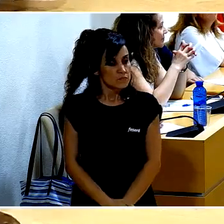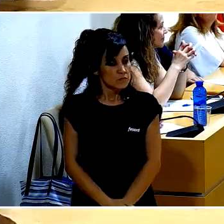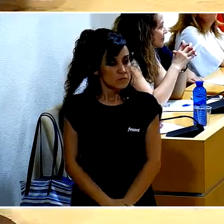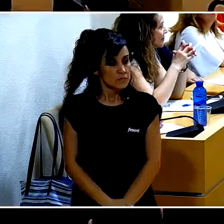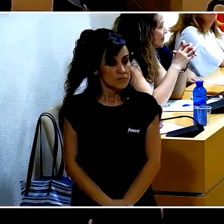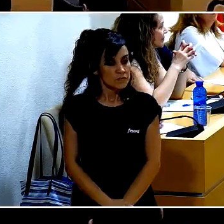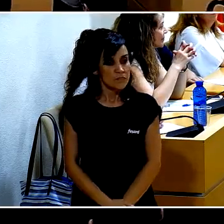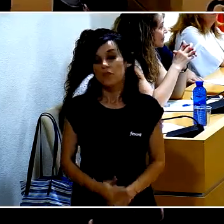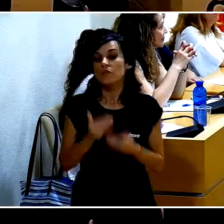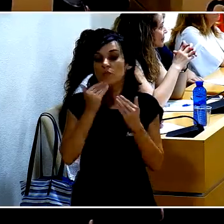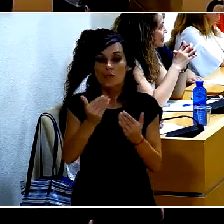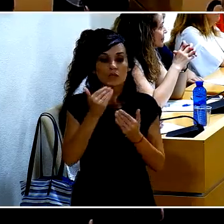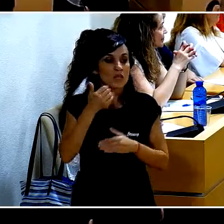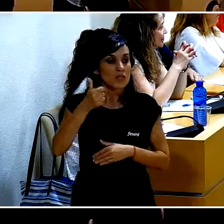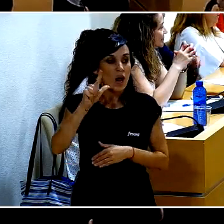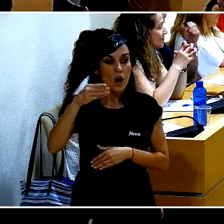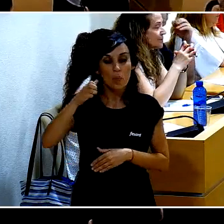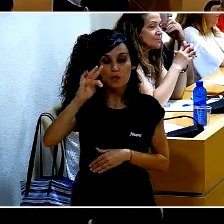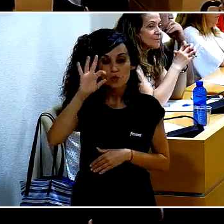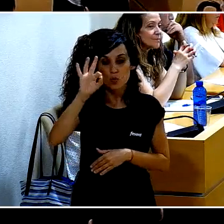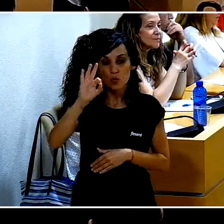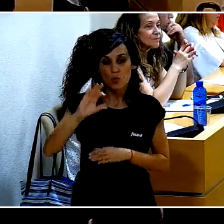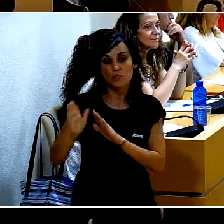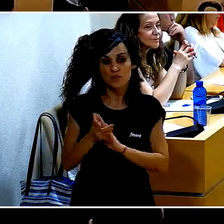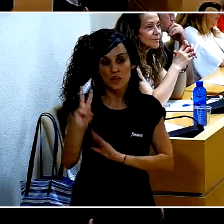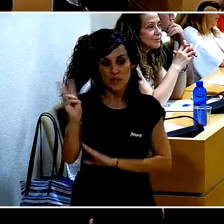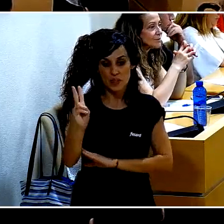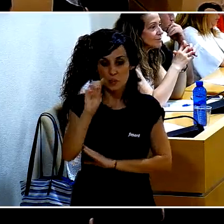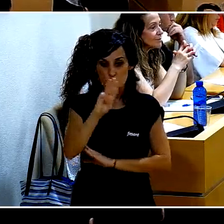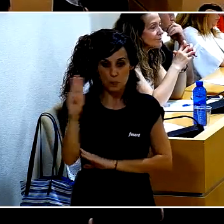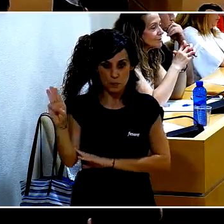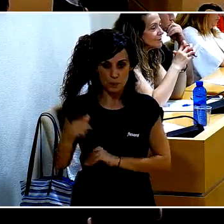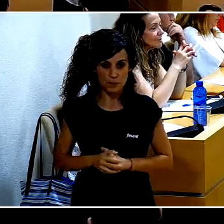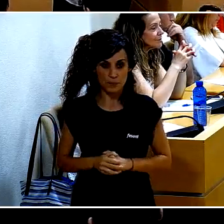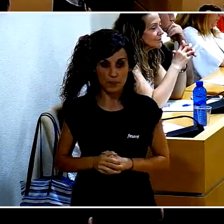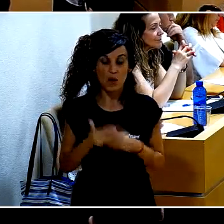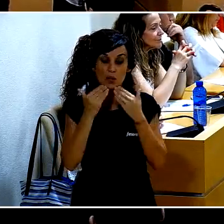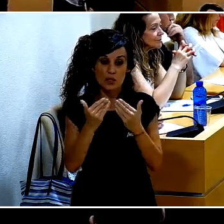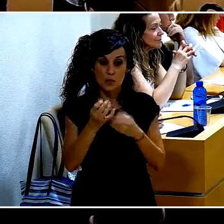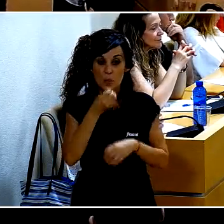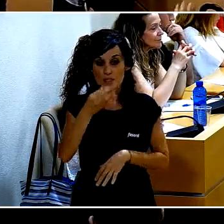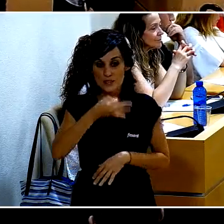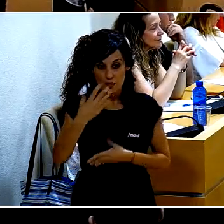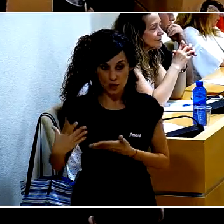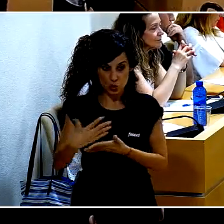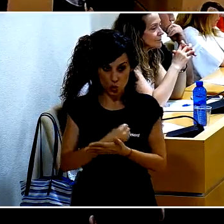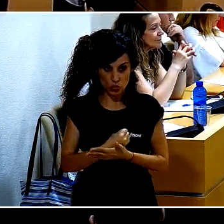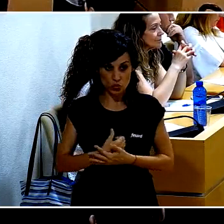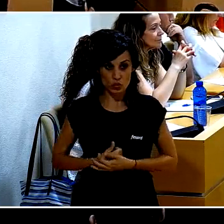Moltes gràcies, Alberto. Vicente Ibor, del Partit Popular. Sí, muchas gracias. Bueno, buenas tardes a todos.